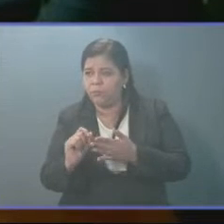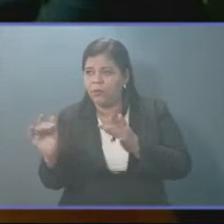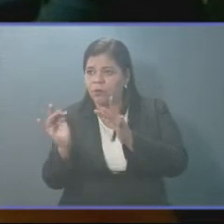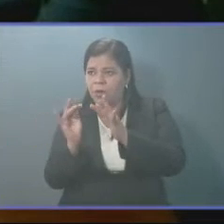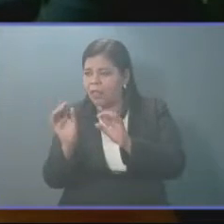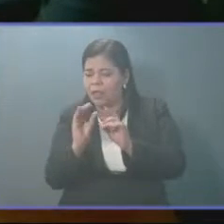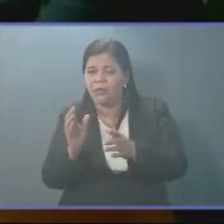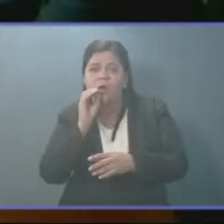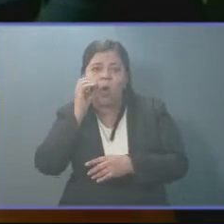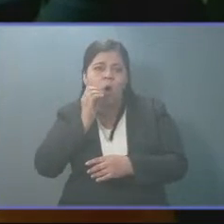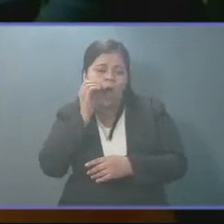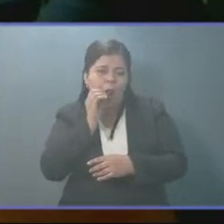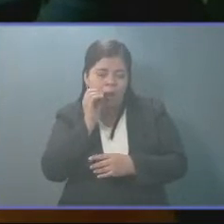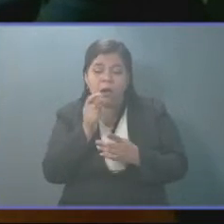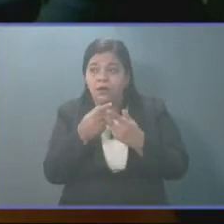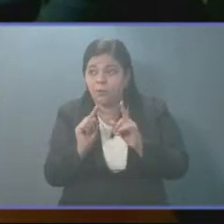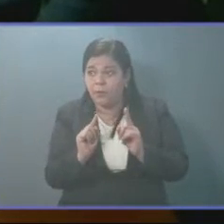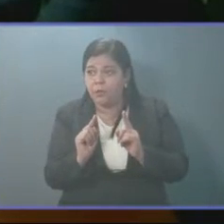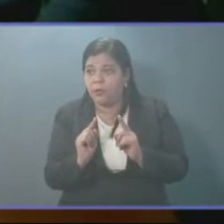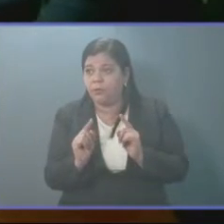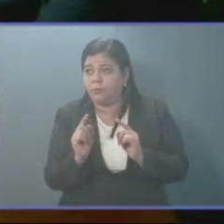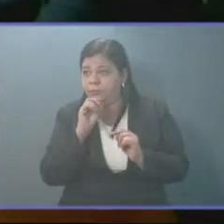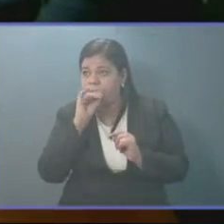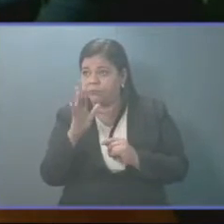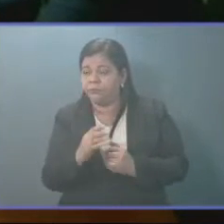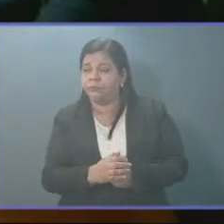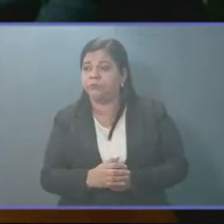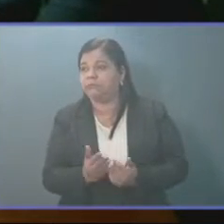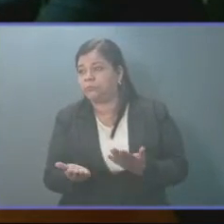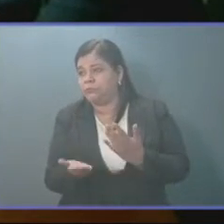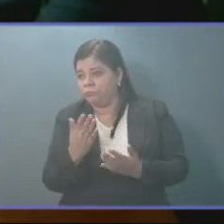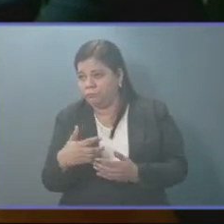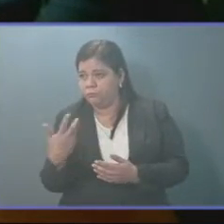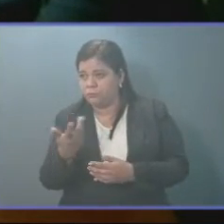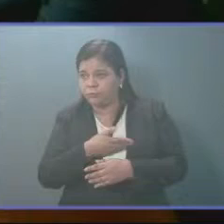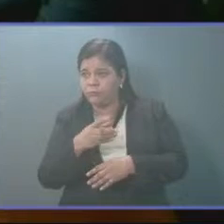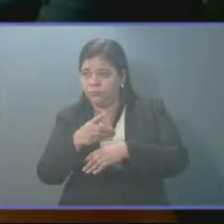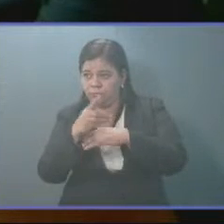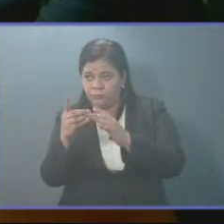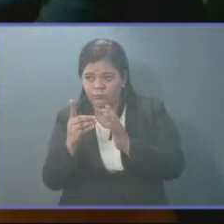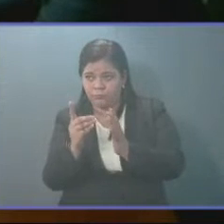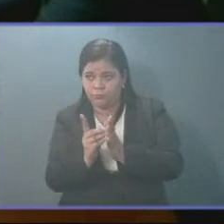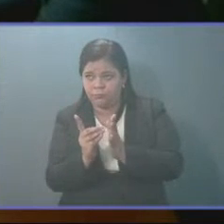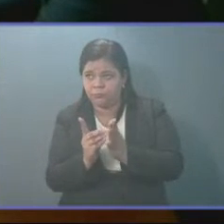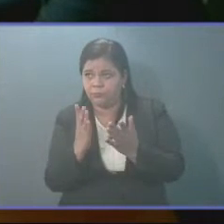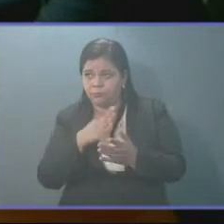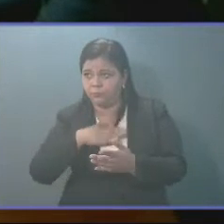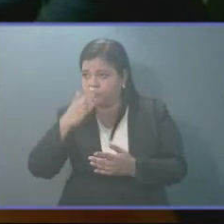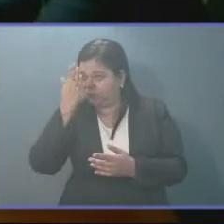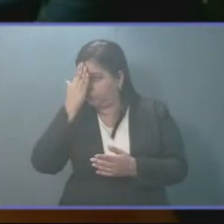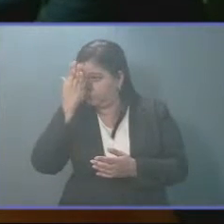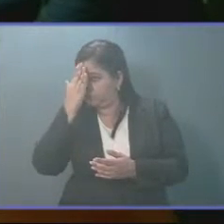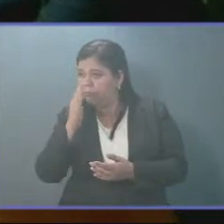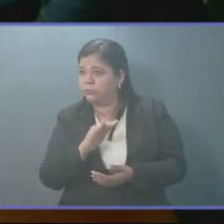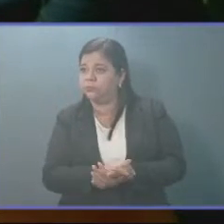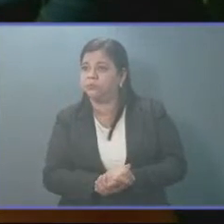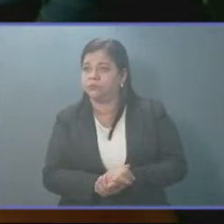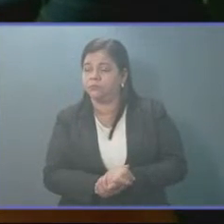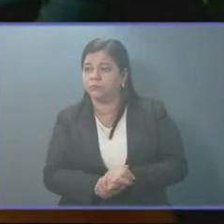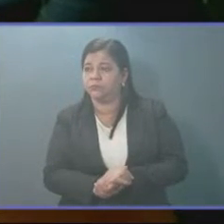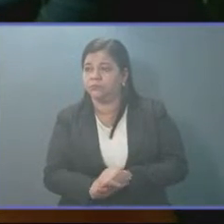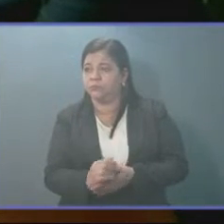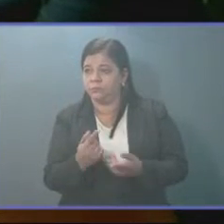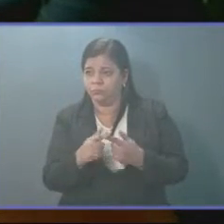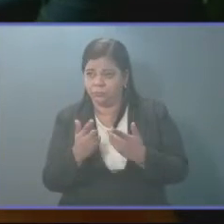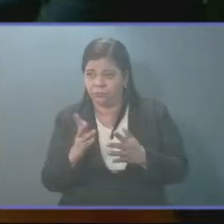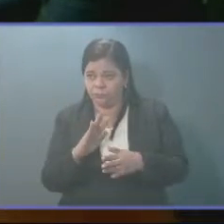orales. Y si nosotros, en el caso de la diputada, que entiendo que ella ha litigado, si nosotros nos